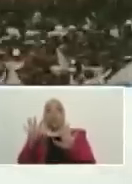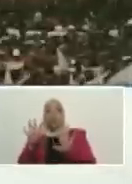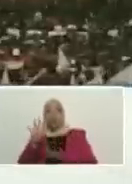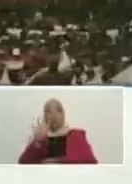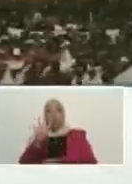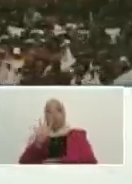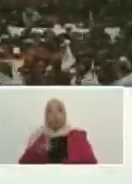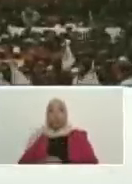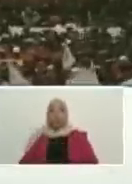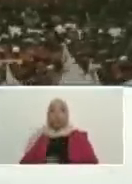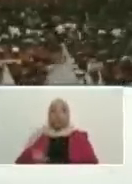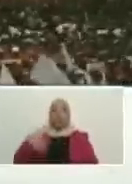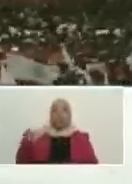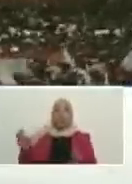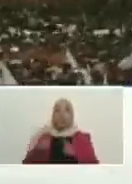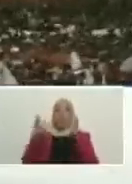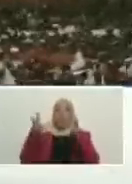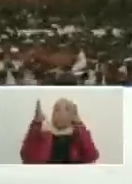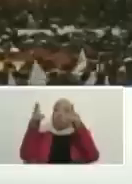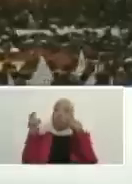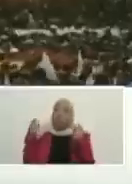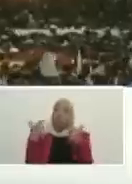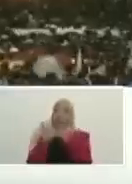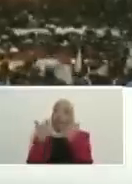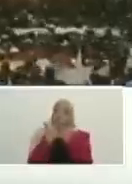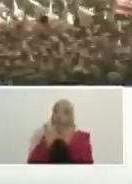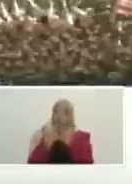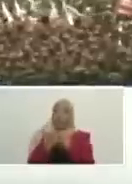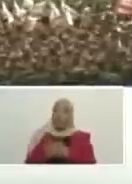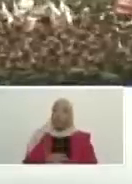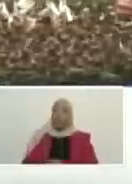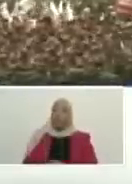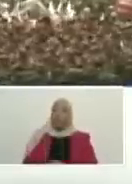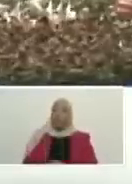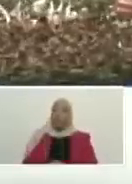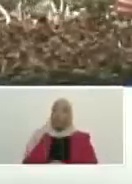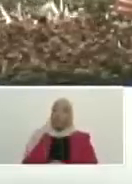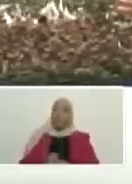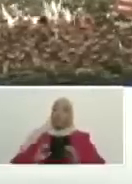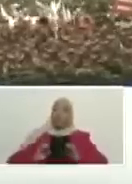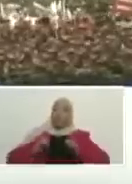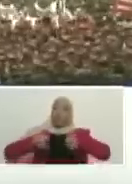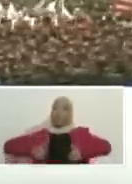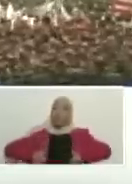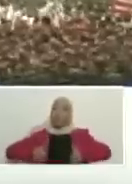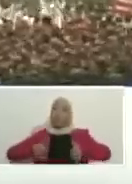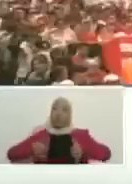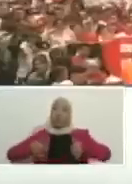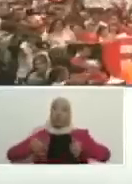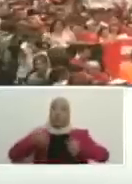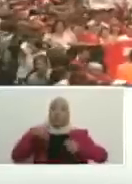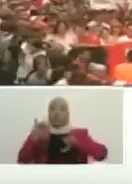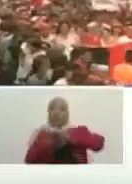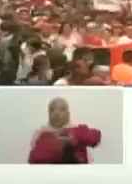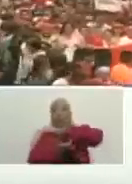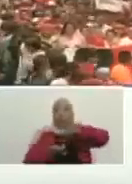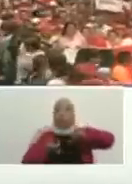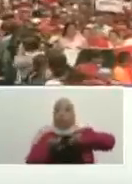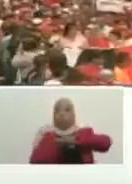de 1859. Después de la victoria vino la conspiración.